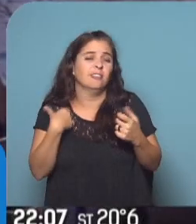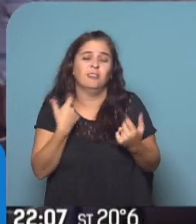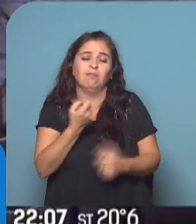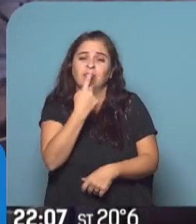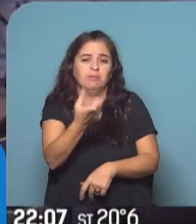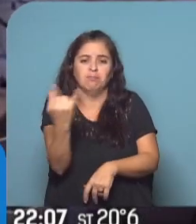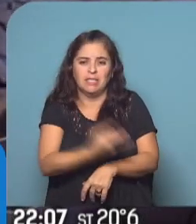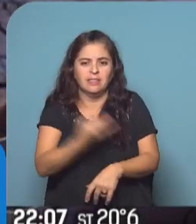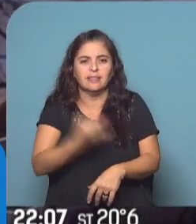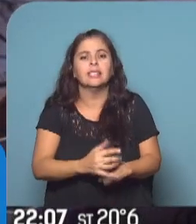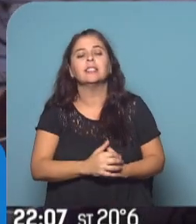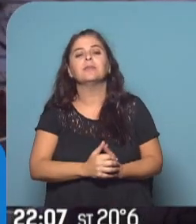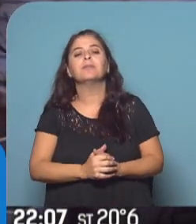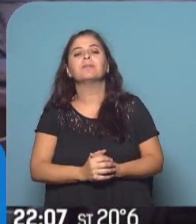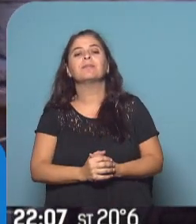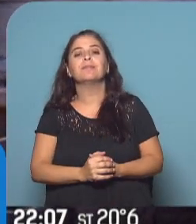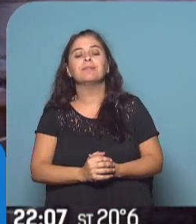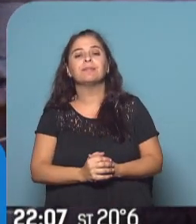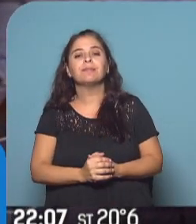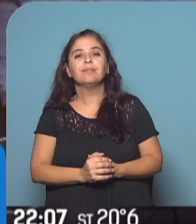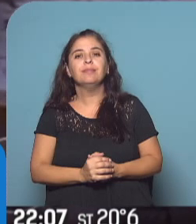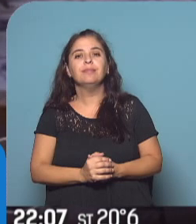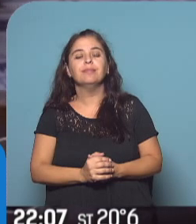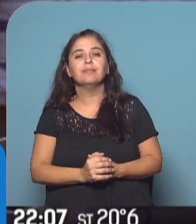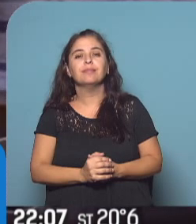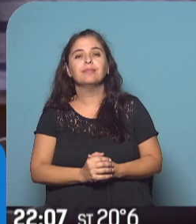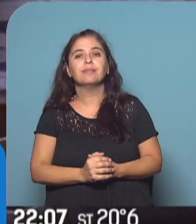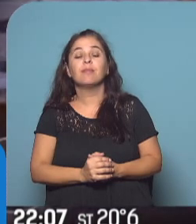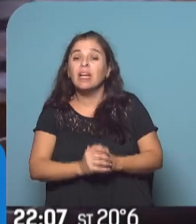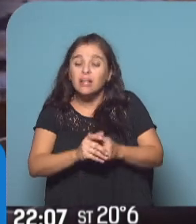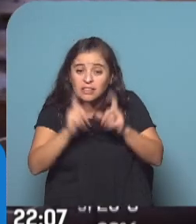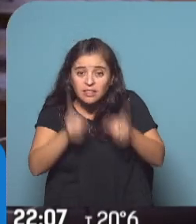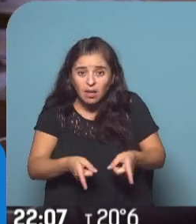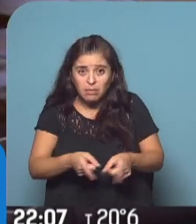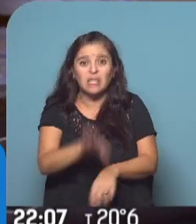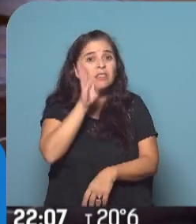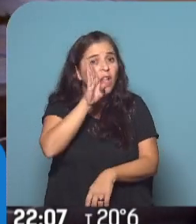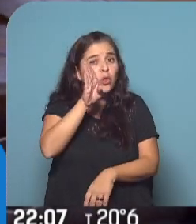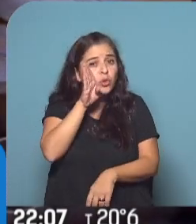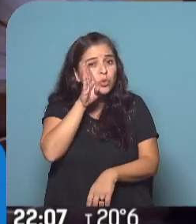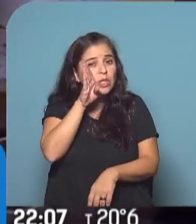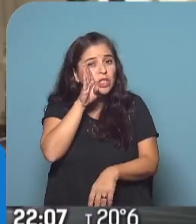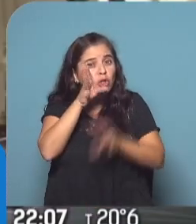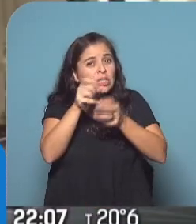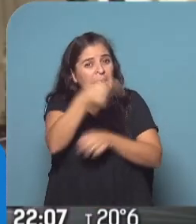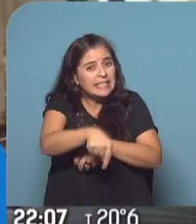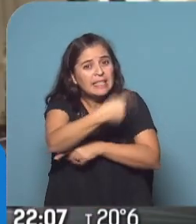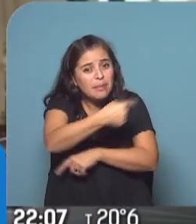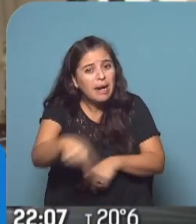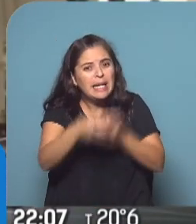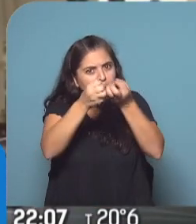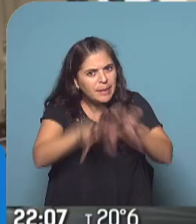partial evacuation of the U.S. Embassy in Baghdad. Para completar el escenario, los estadounidenses comenzaron también esta semana a evacuar